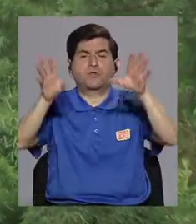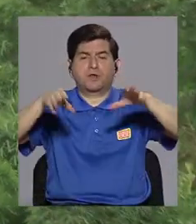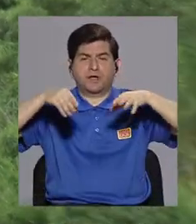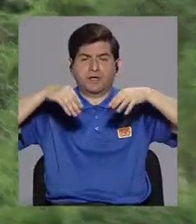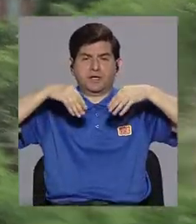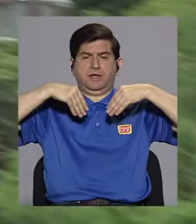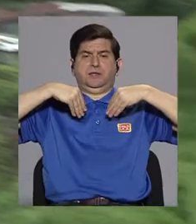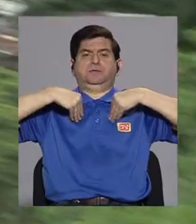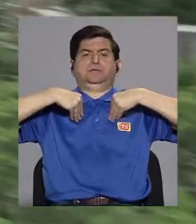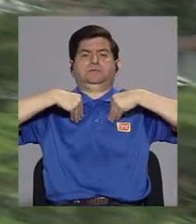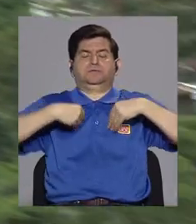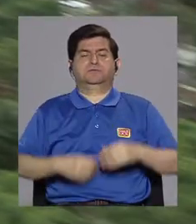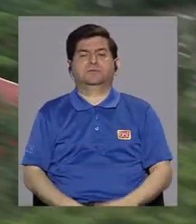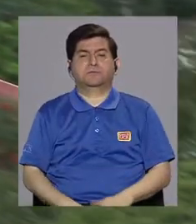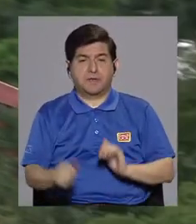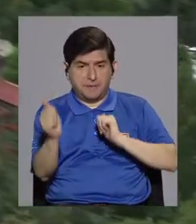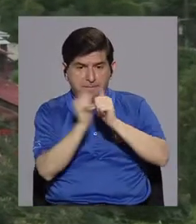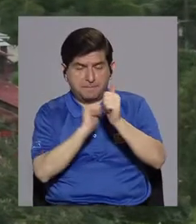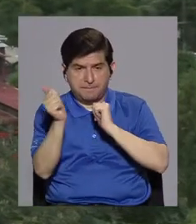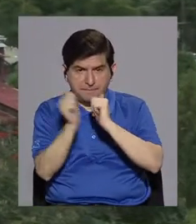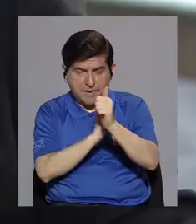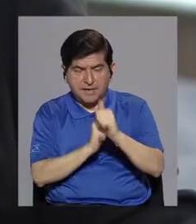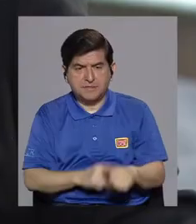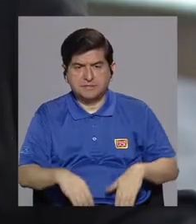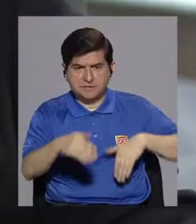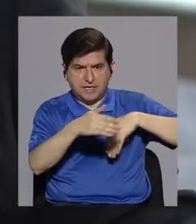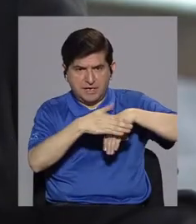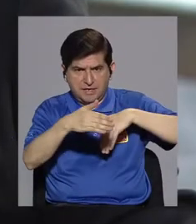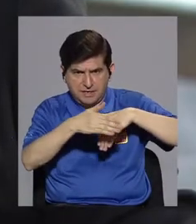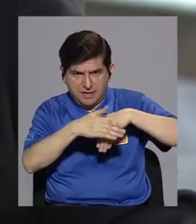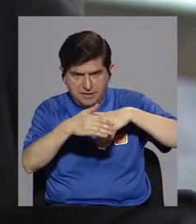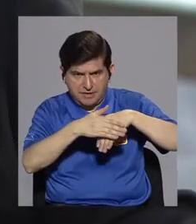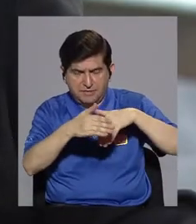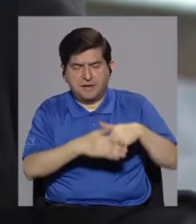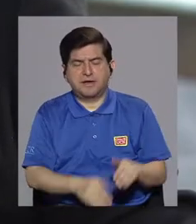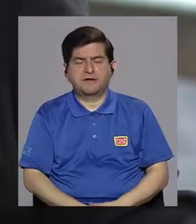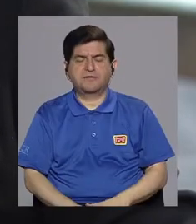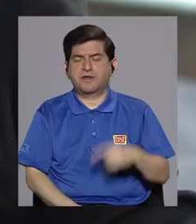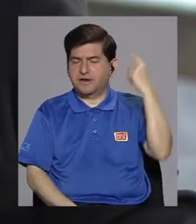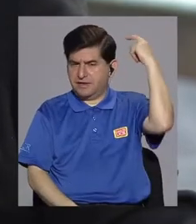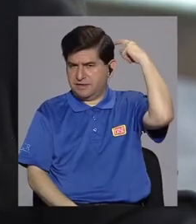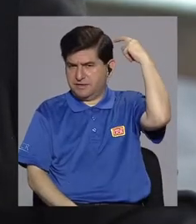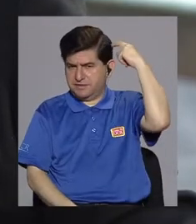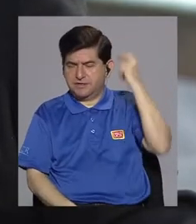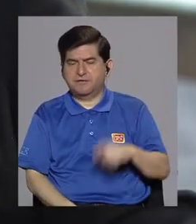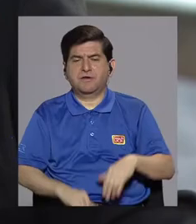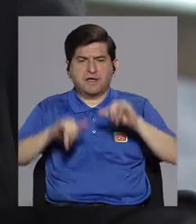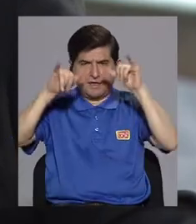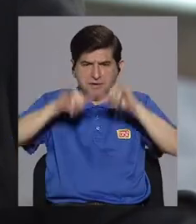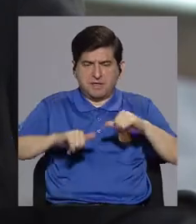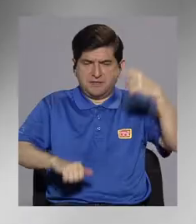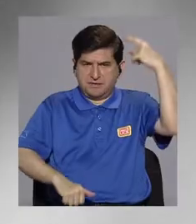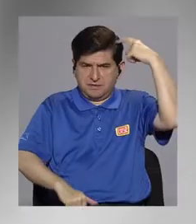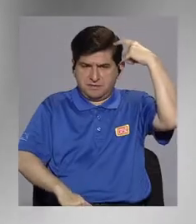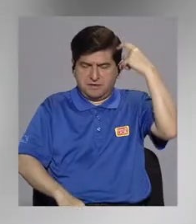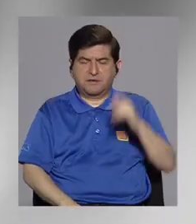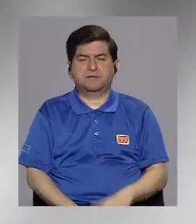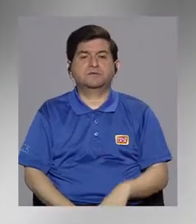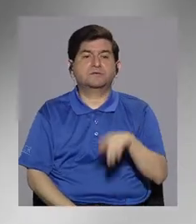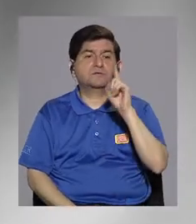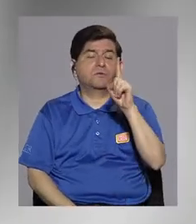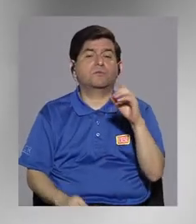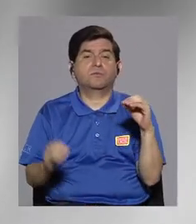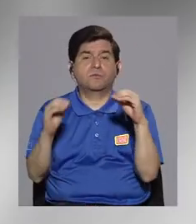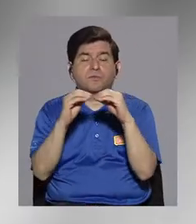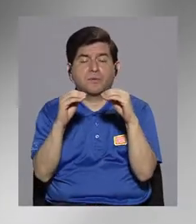absorberse, superar la barrera hematoencefálica, es decir, llegar al cerebro y acumularse en el cerebro. Uno